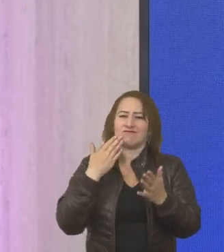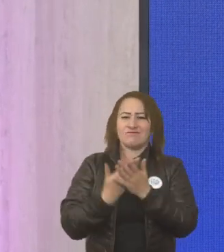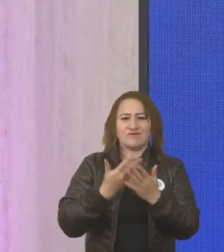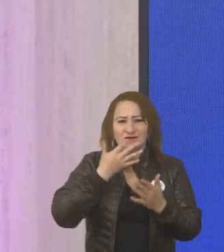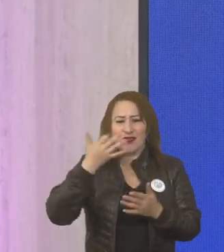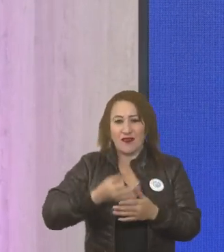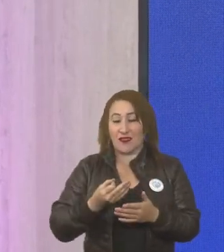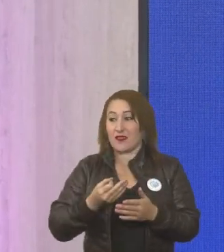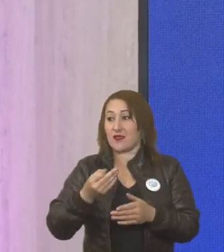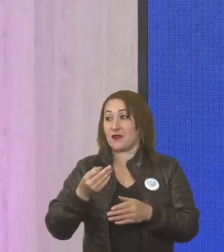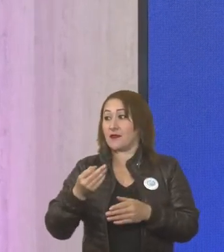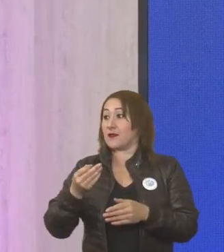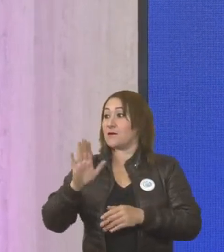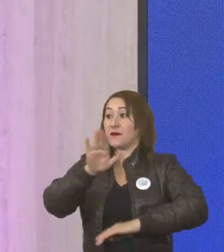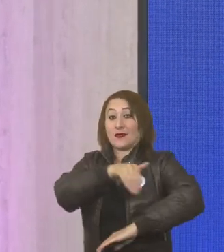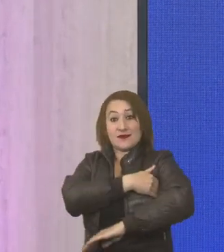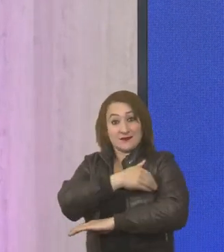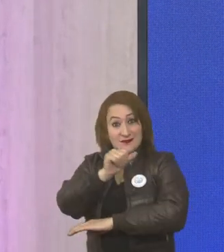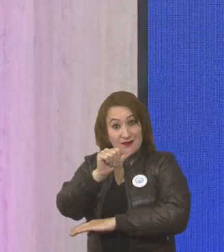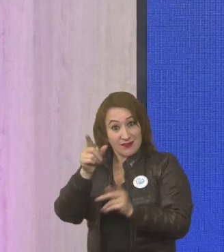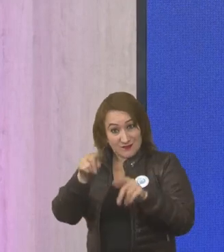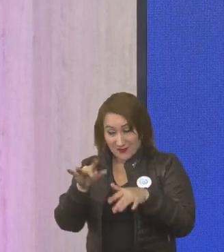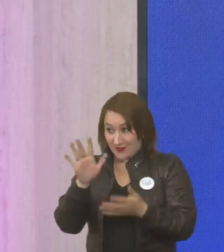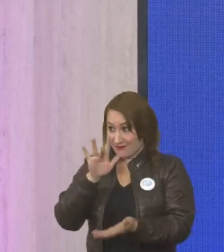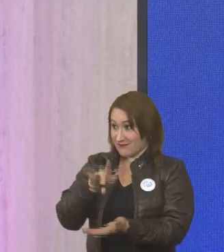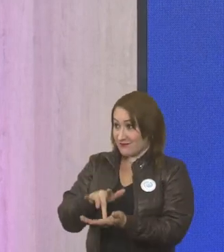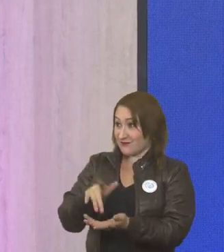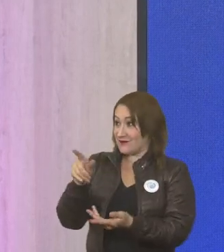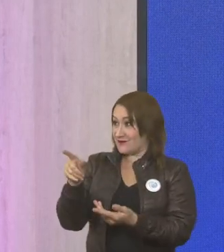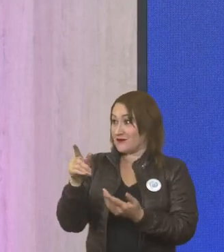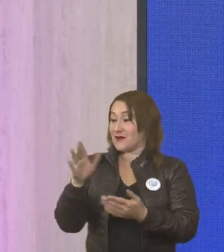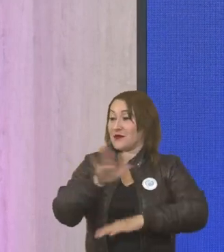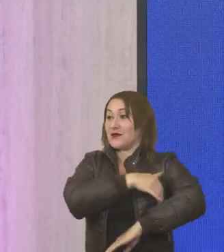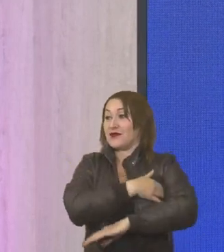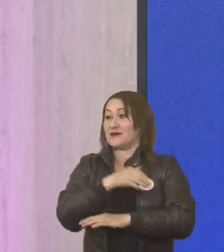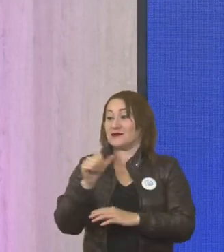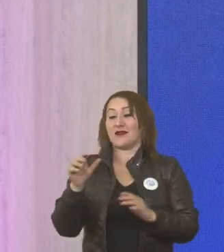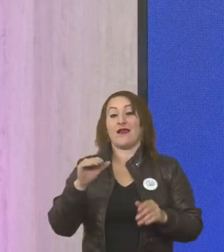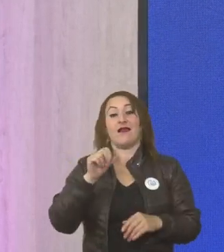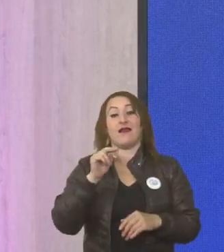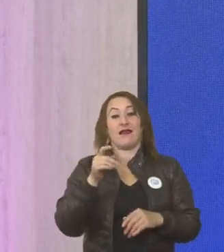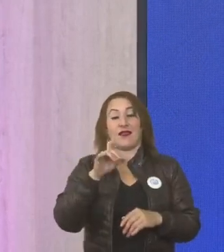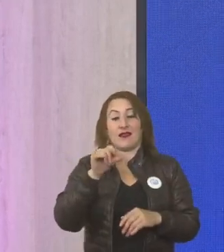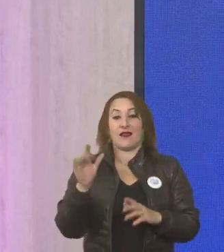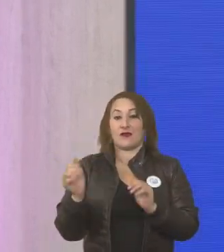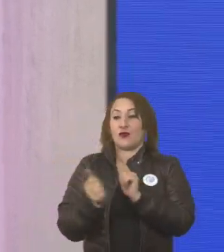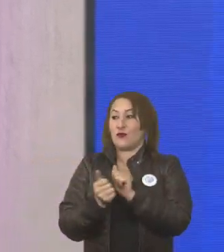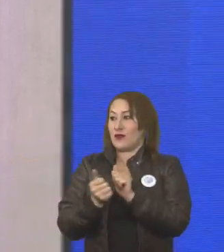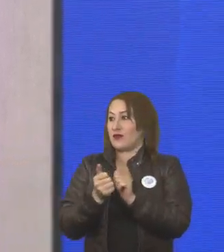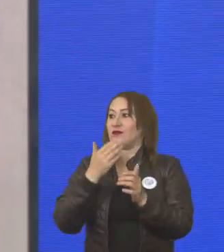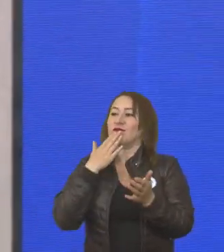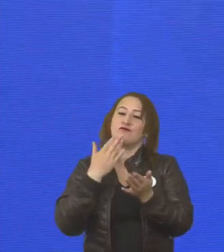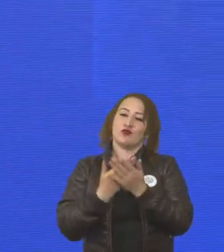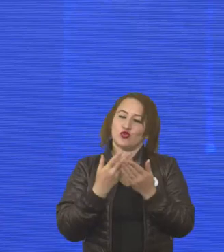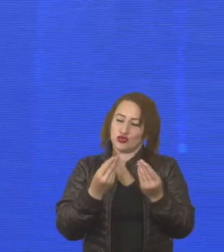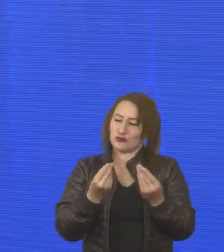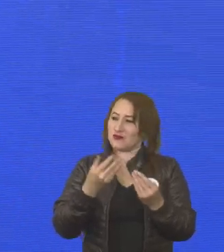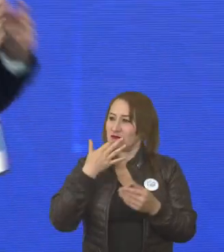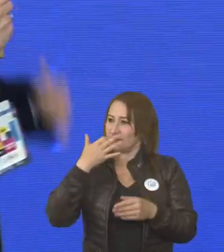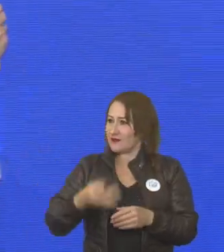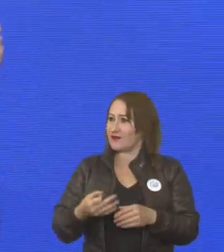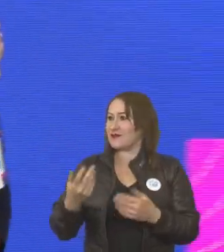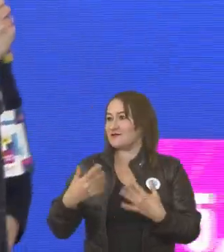verdad, viceministra, estuvo la ministra también por acá, lo sé, a la ministra Ángela María, que también nos estuvo acompañando. Gracias. De verdad